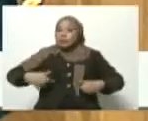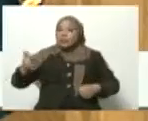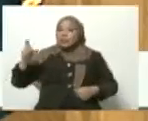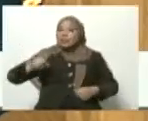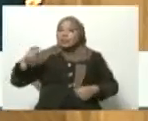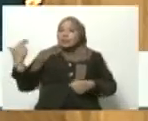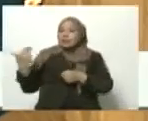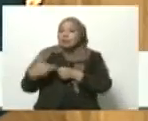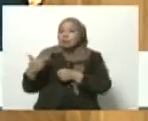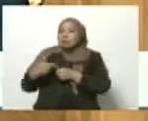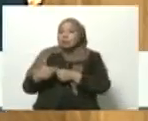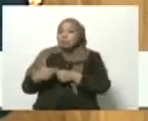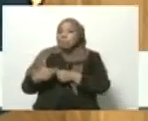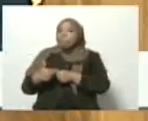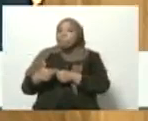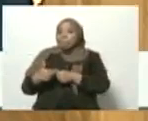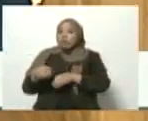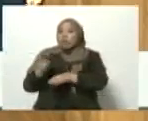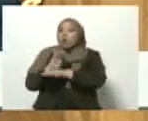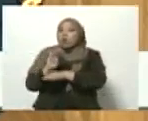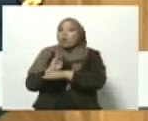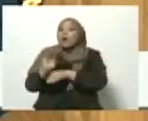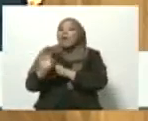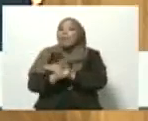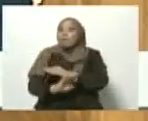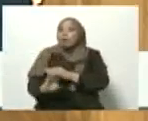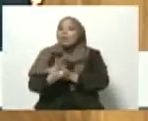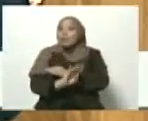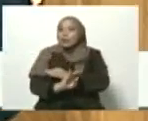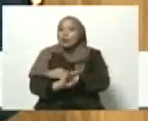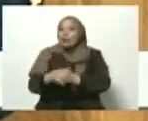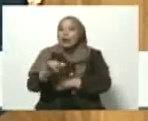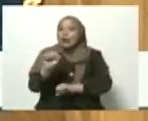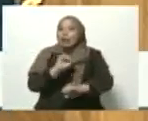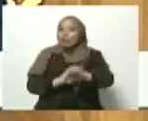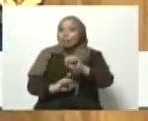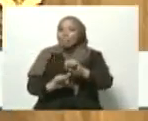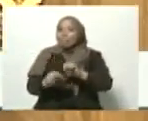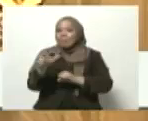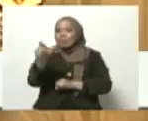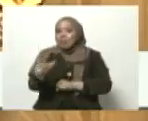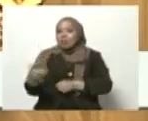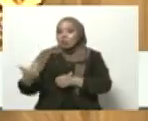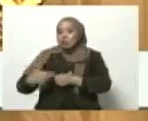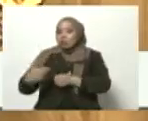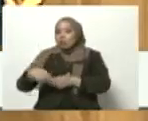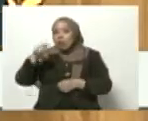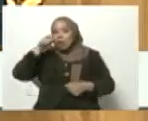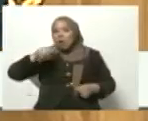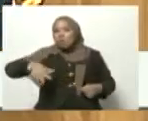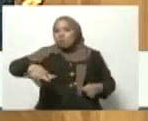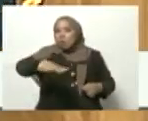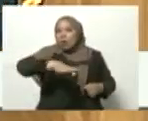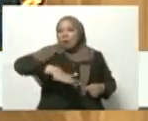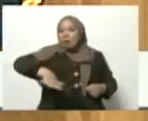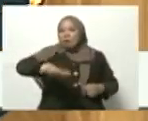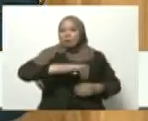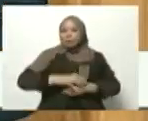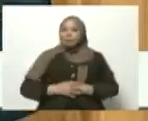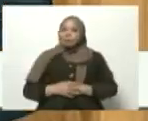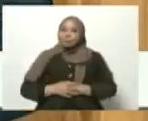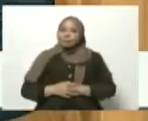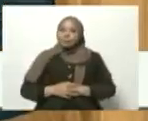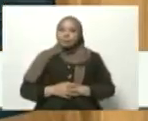tentador. Entonces tenemos que protegerlo, pero desarrollándolo y poniéndolo al servicio de nuestro pueblo. Y creo